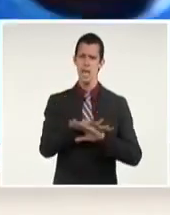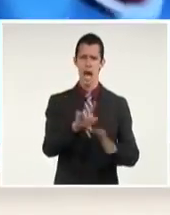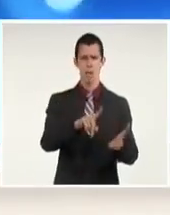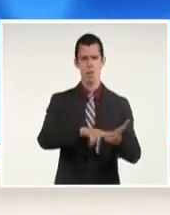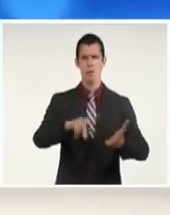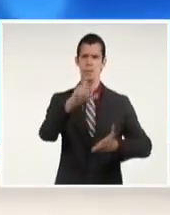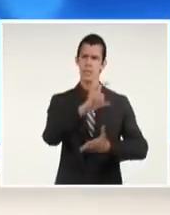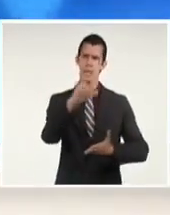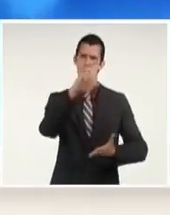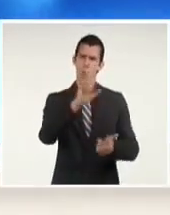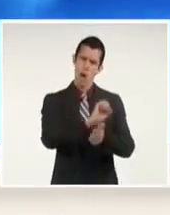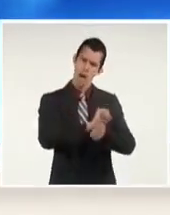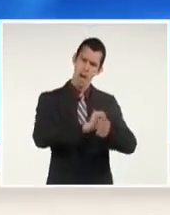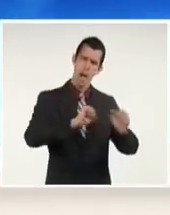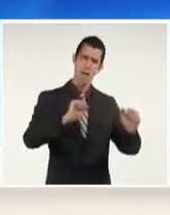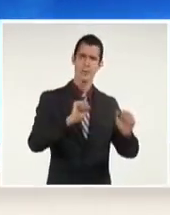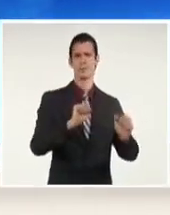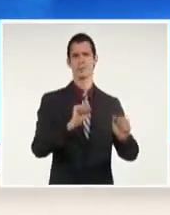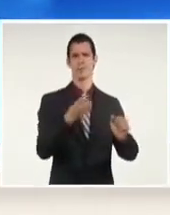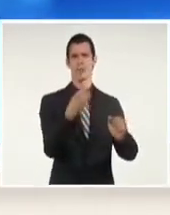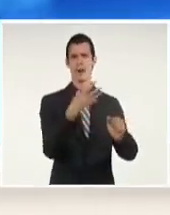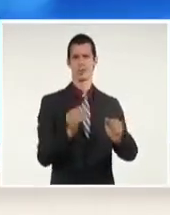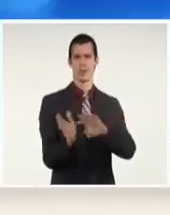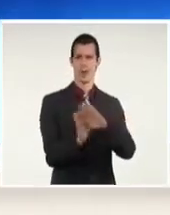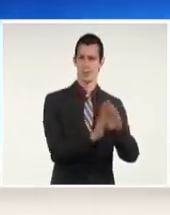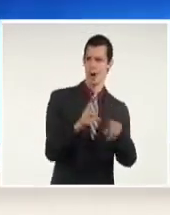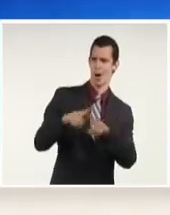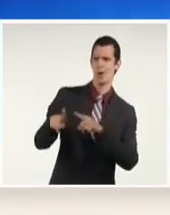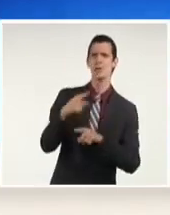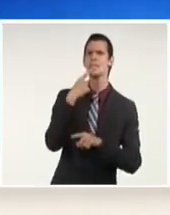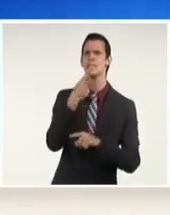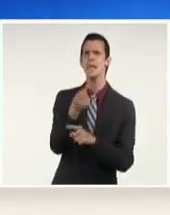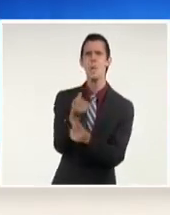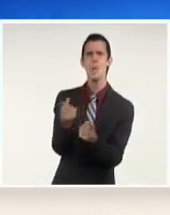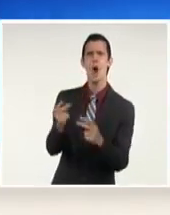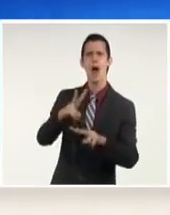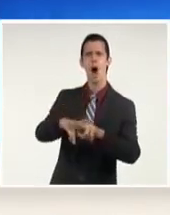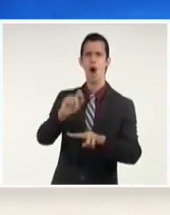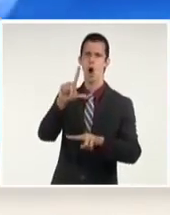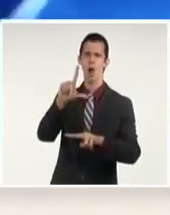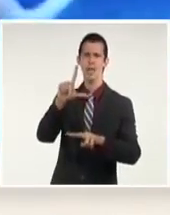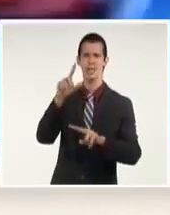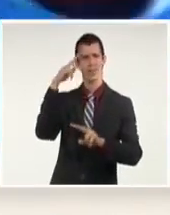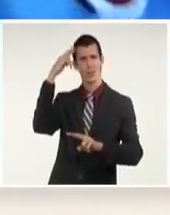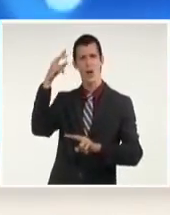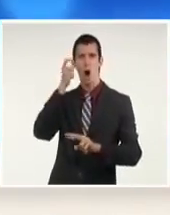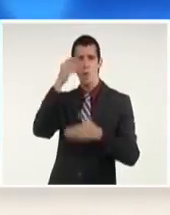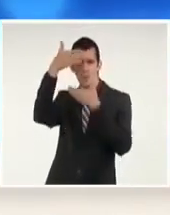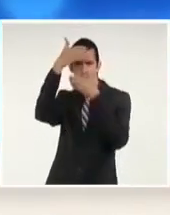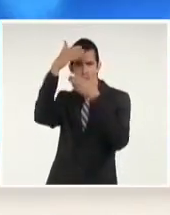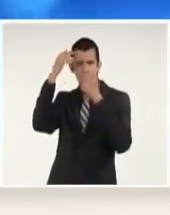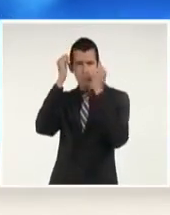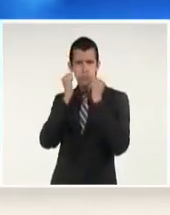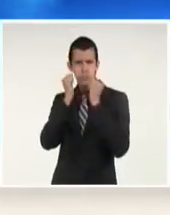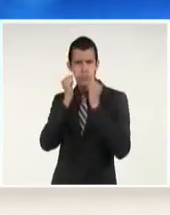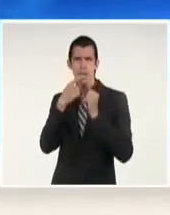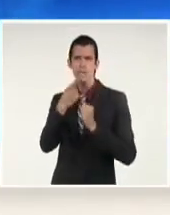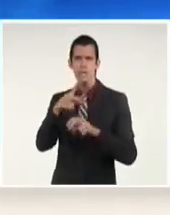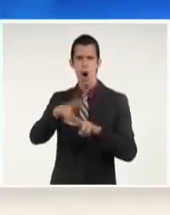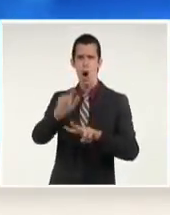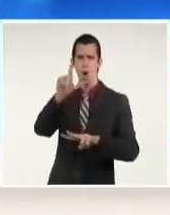arrebato autonómico de la República Independiente de Holguín con aquellos señores encapuchados? Bueno, pues hoy pongo a su consideración este video.